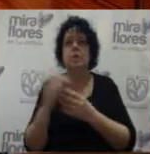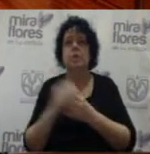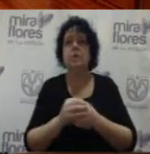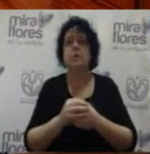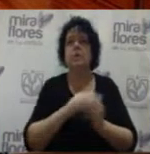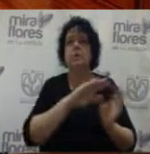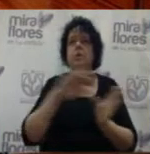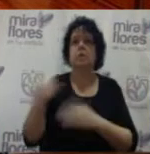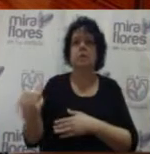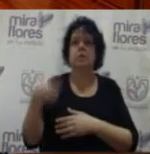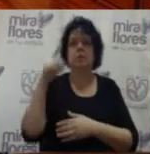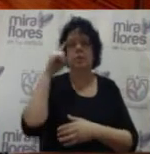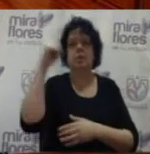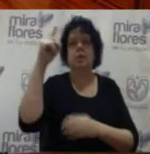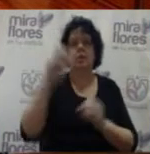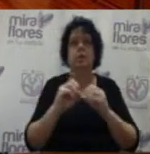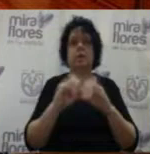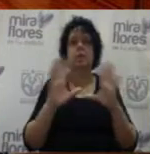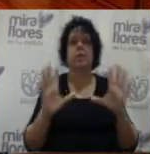día.